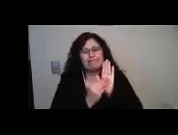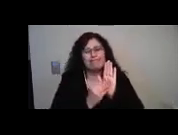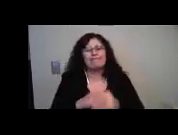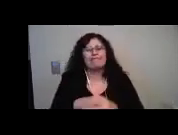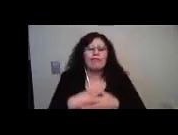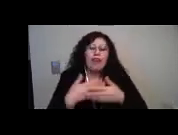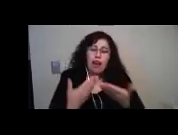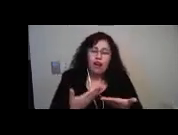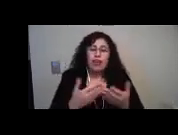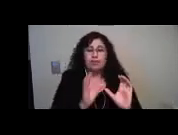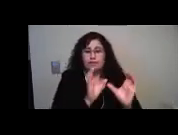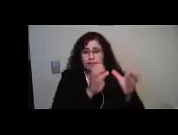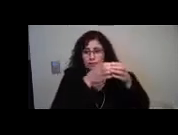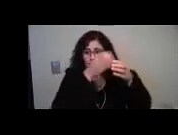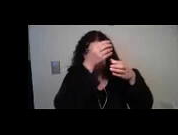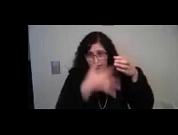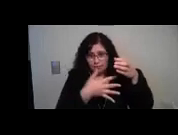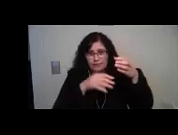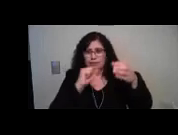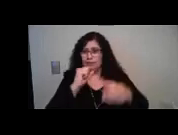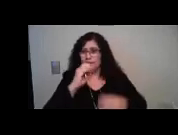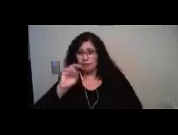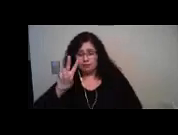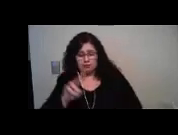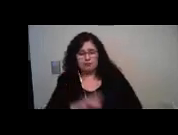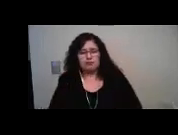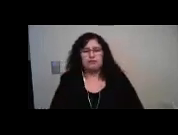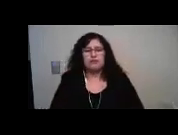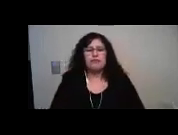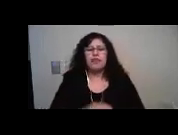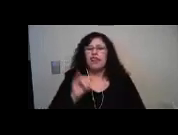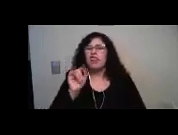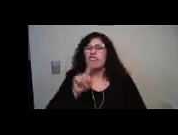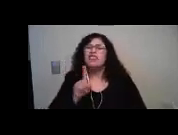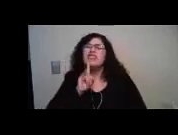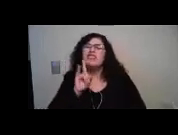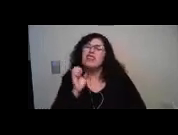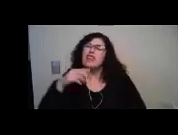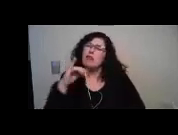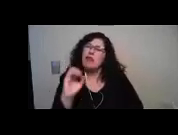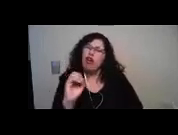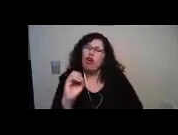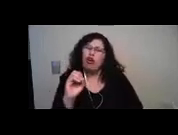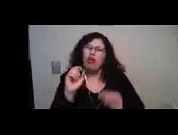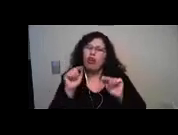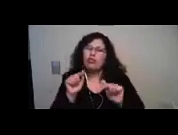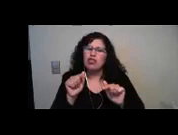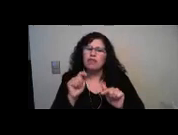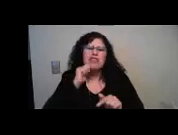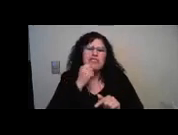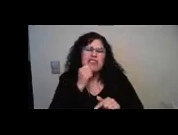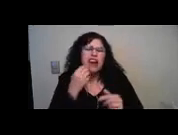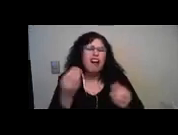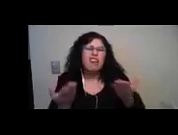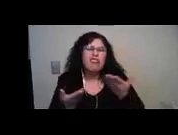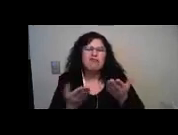Dentro de la clasificación de los accidentes cerebrovasculares, los isquémicos, ¿cierto? Se define